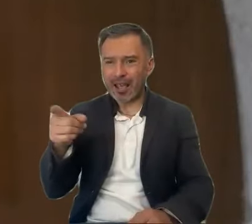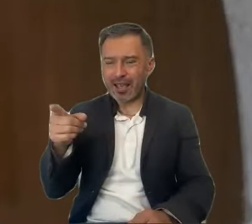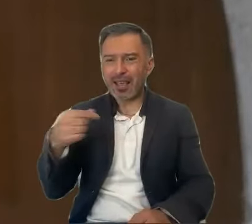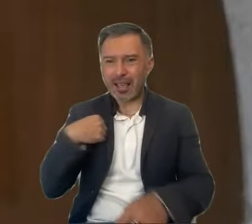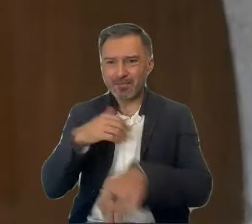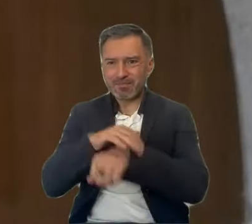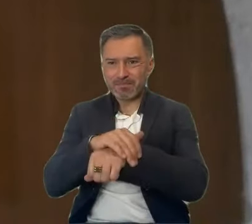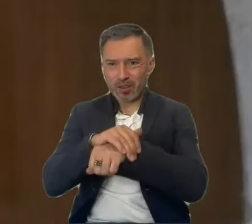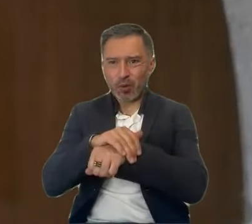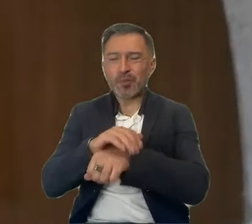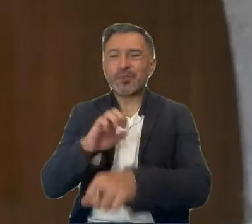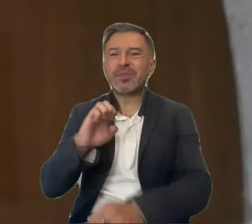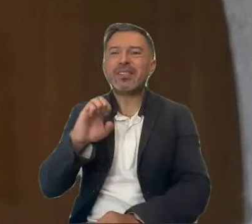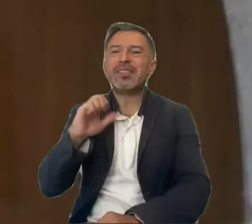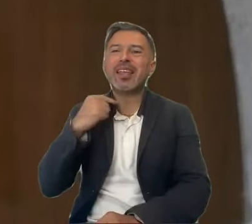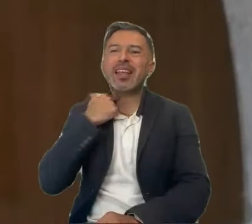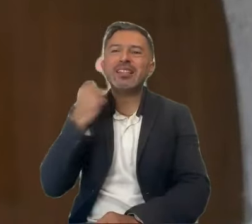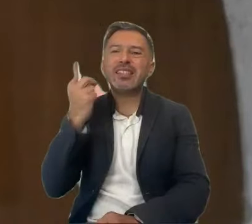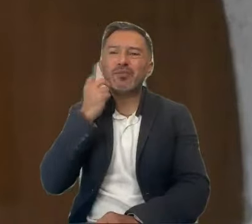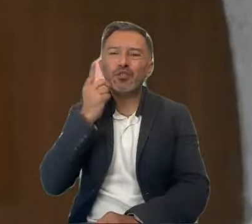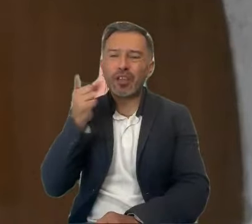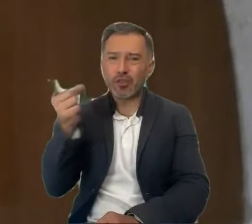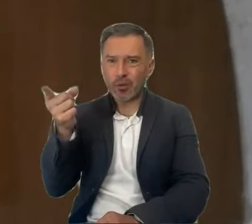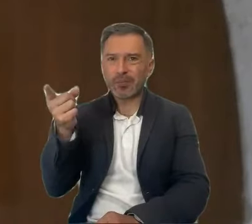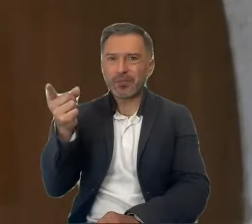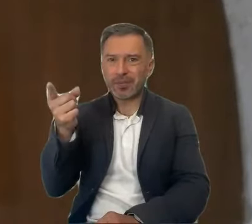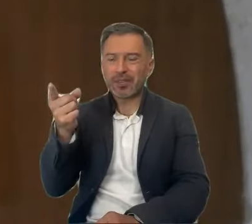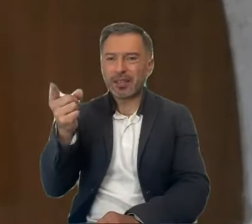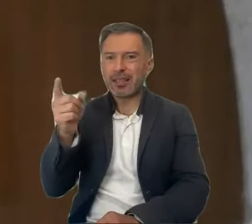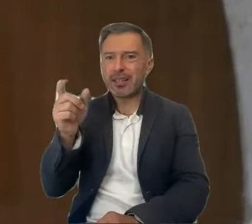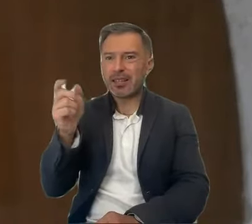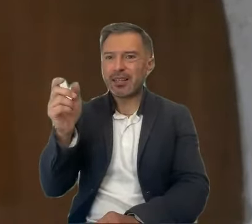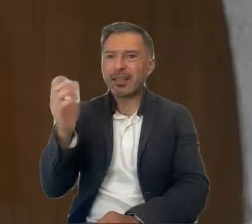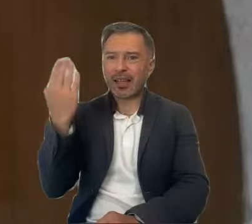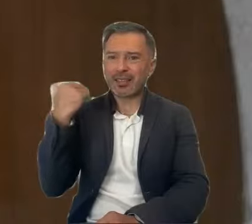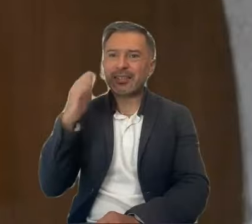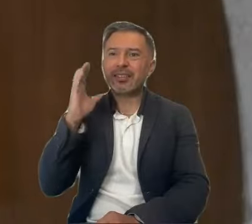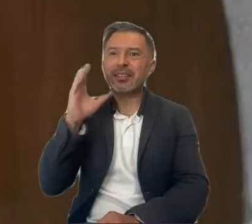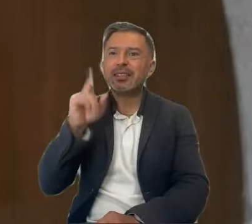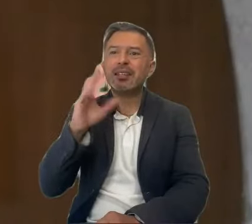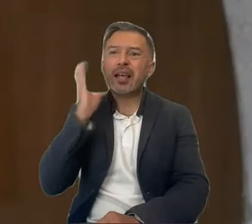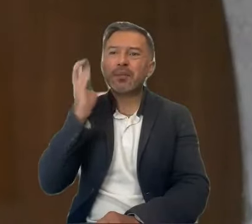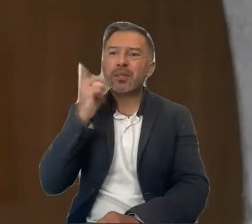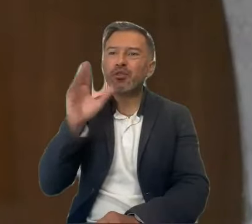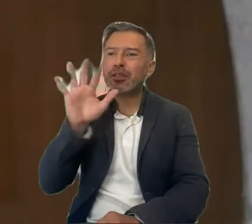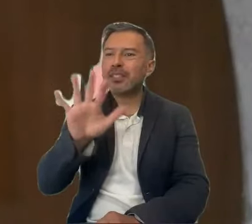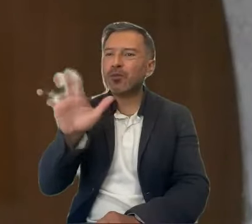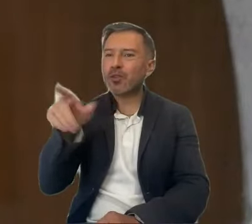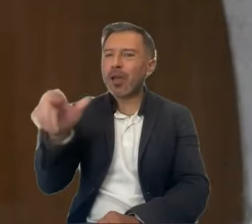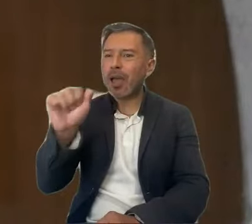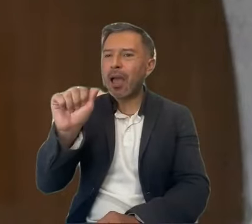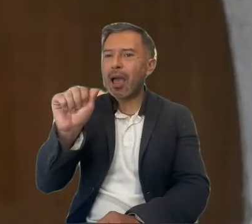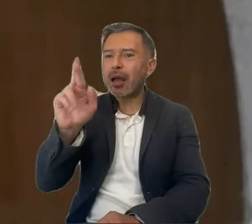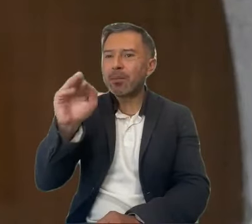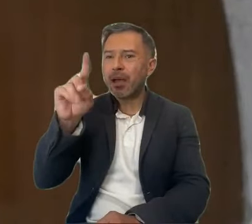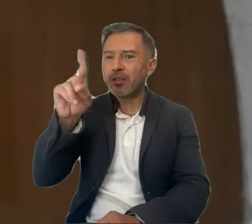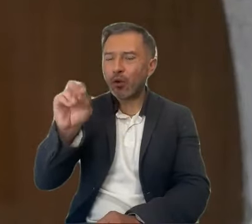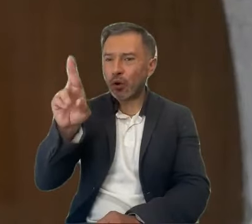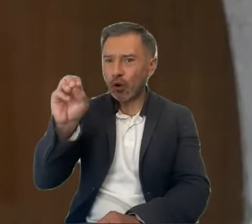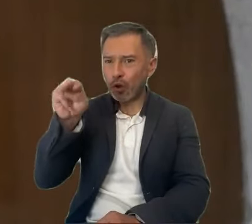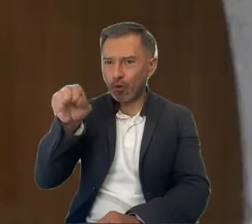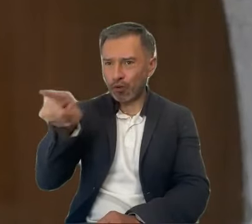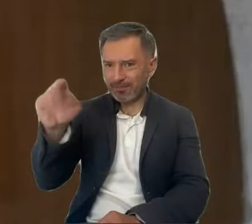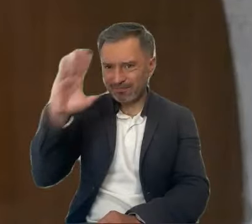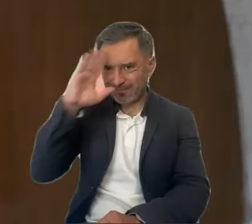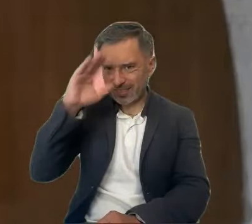la 55ª legislatura, Armando Enríquez Romo. Saludos, Armando, tú fuiste el que